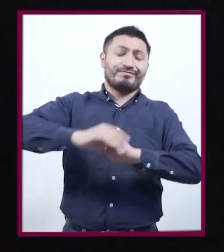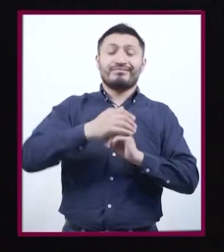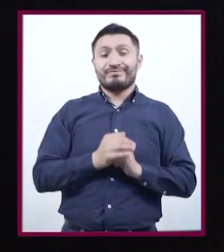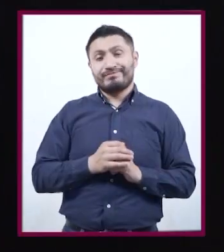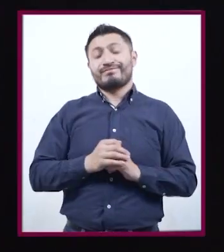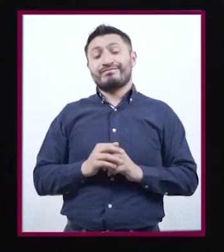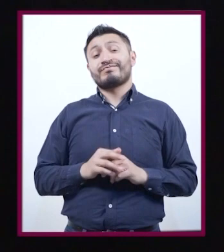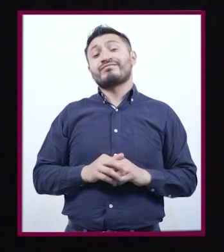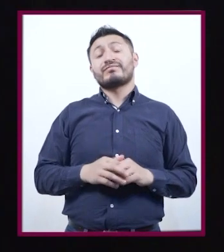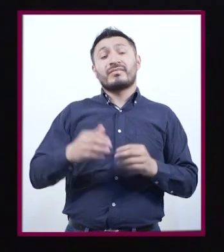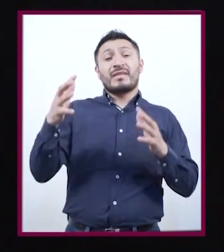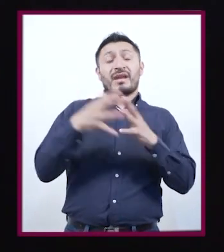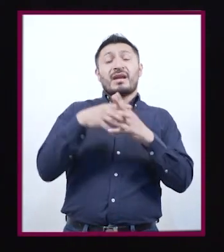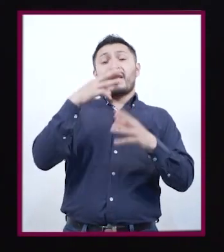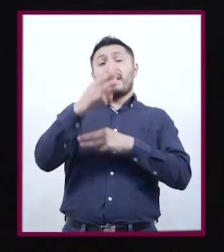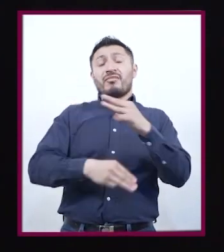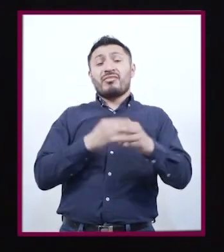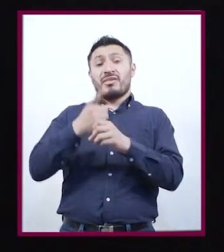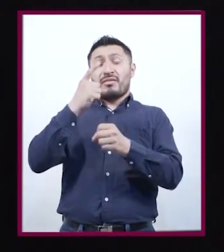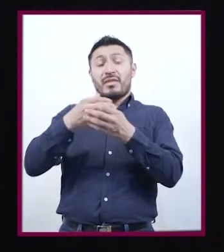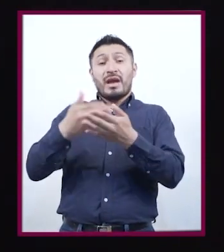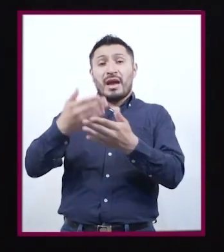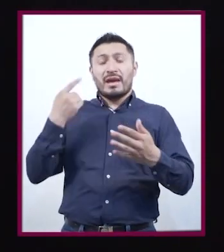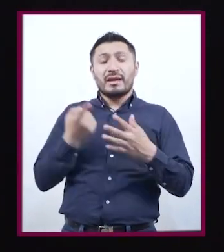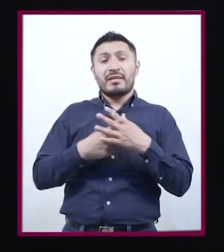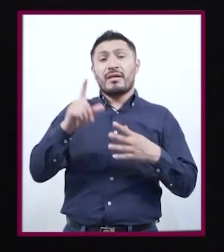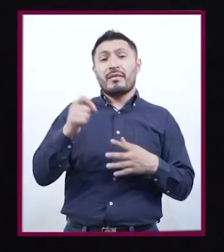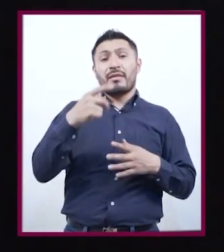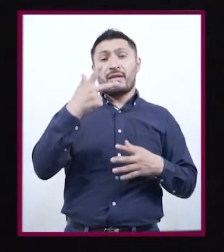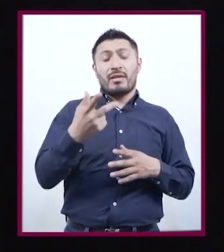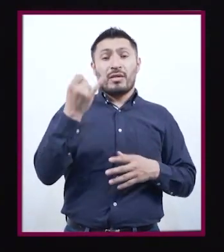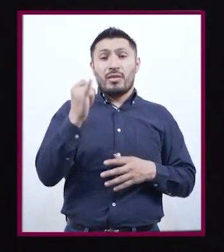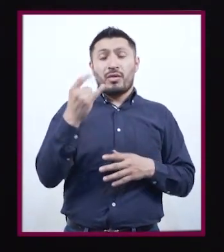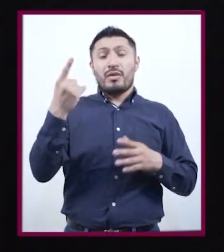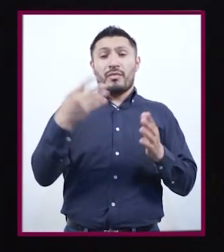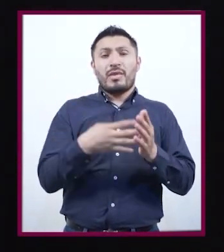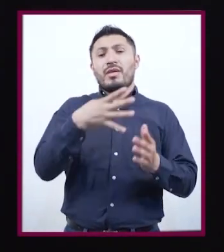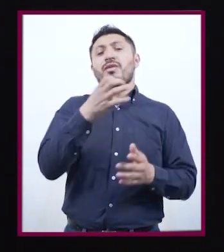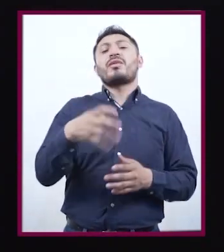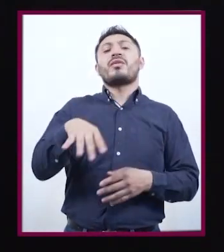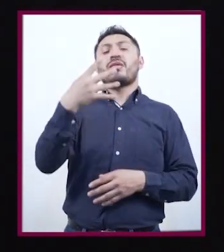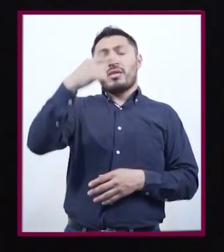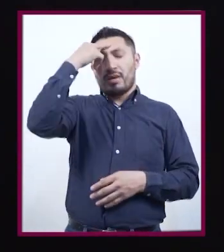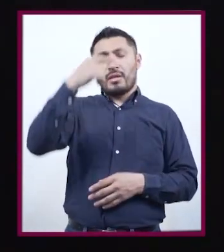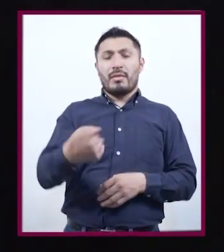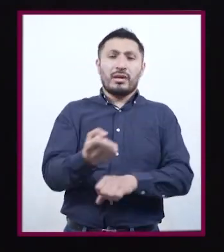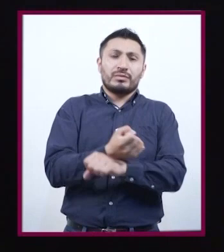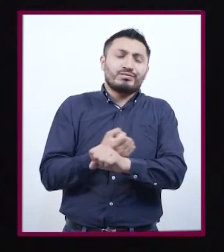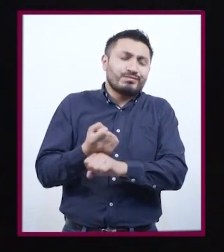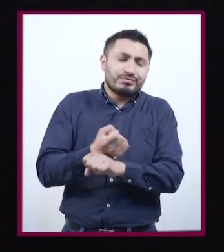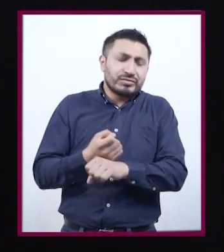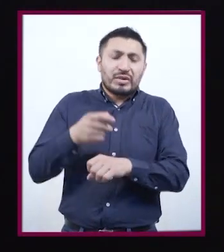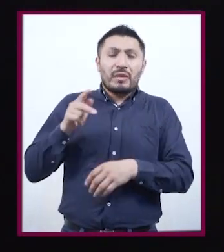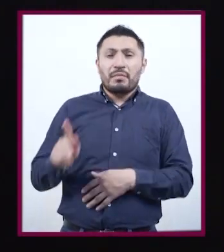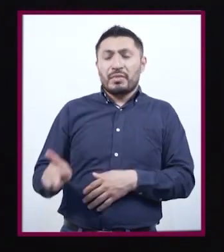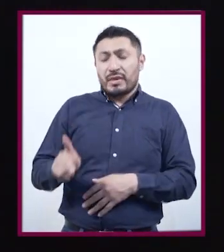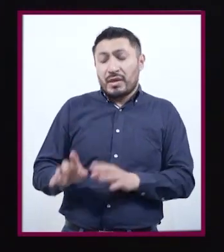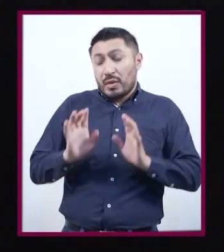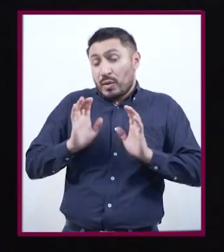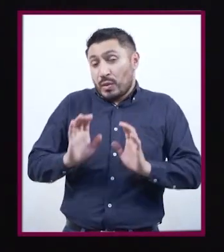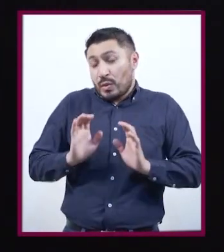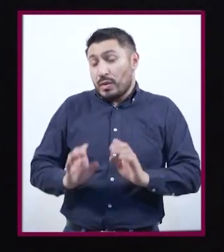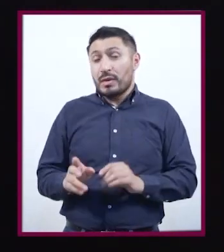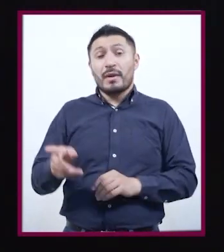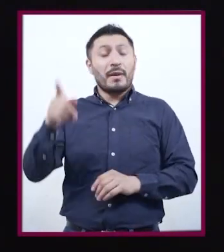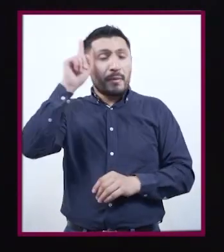materiales. Antes de la Primera Guerra Mundial, que inició el 28 de junio de 1914 para retener la sangre de su menstruación,